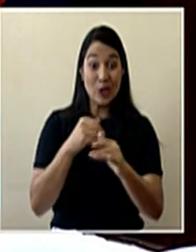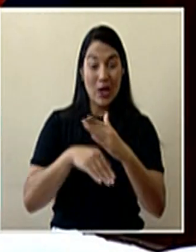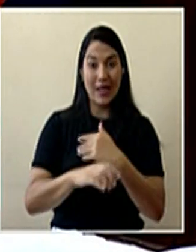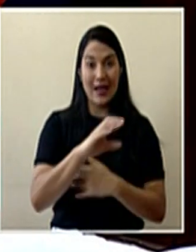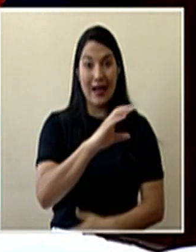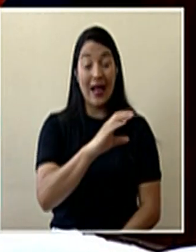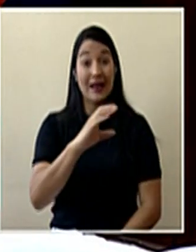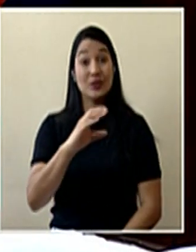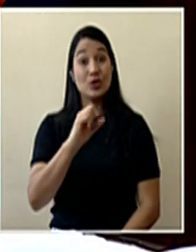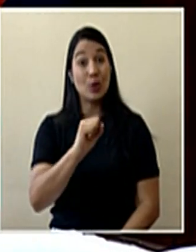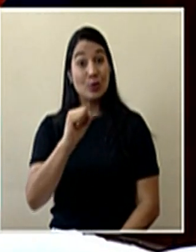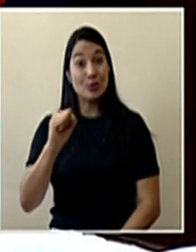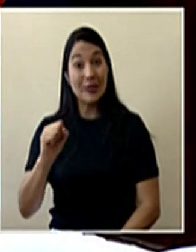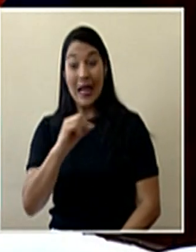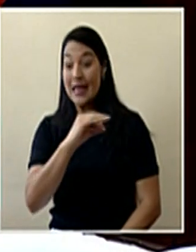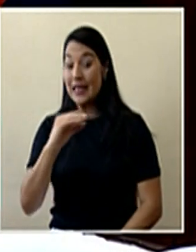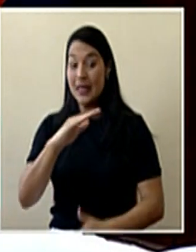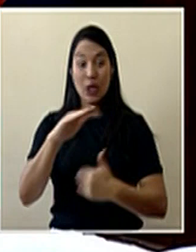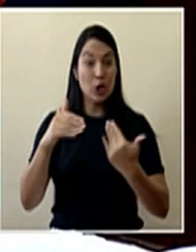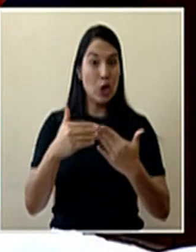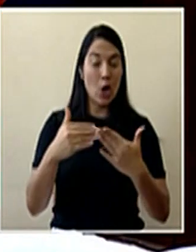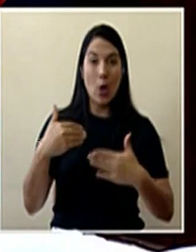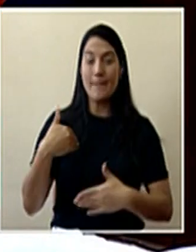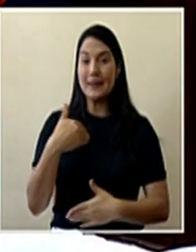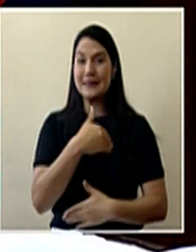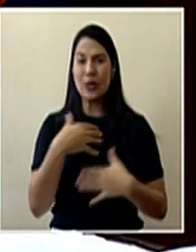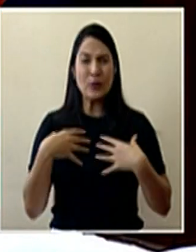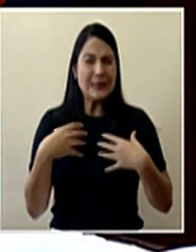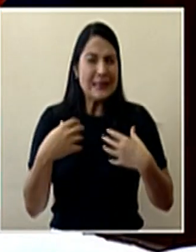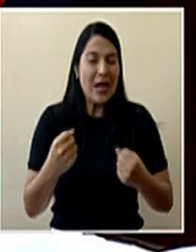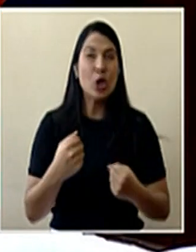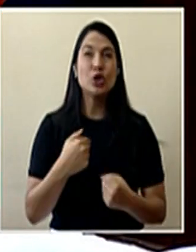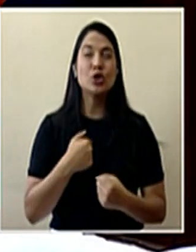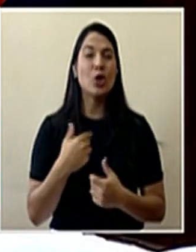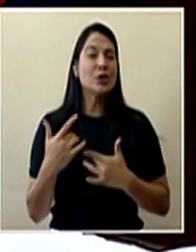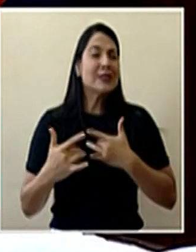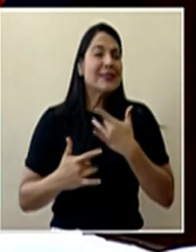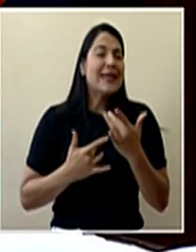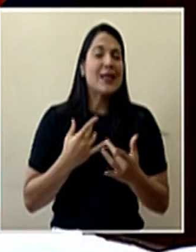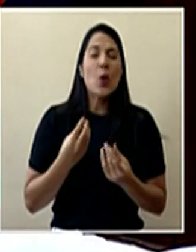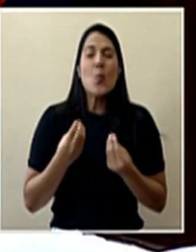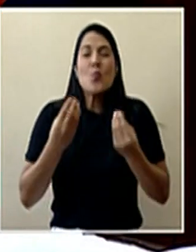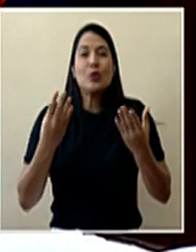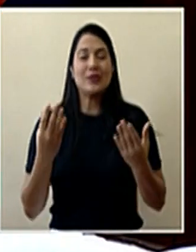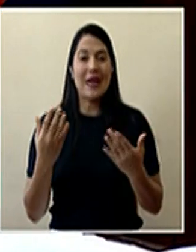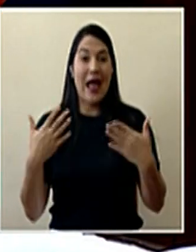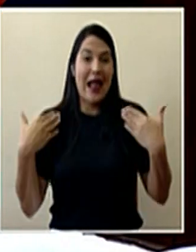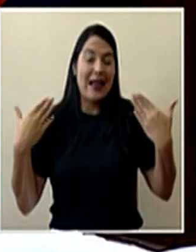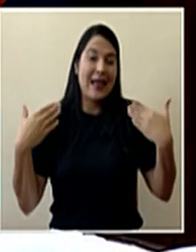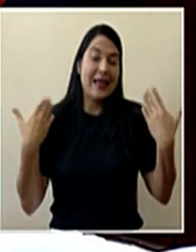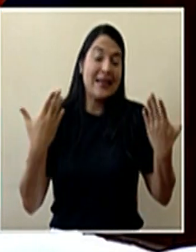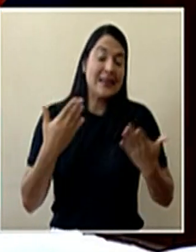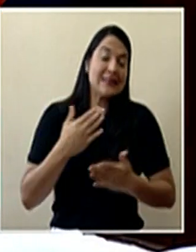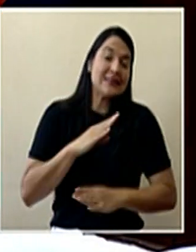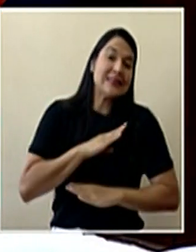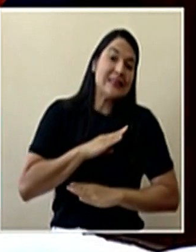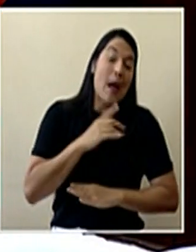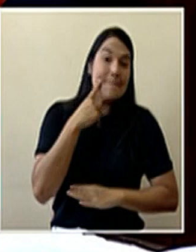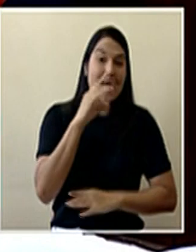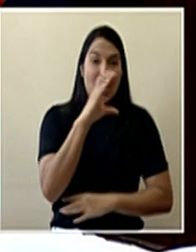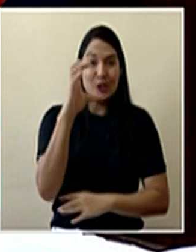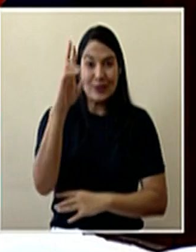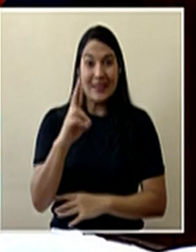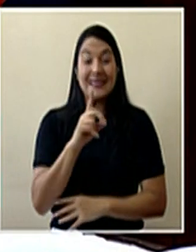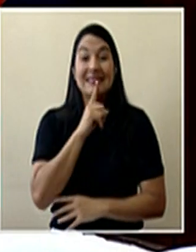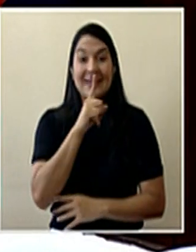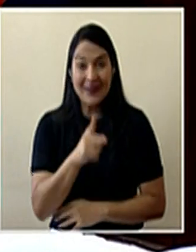y de todo el Ministerio de Salud y de todos los que están. Yo siento que es un día de mucha alegría para el país en realidad. Magali es